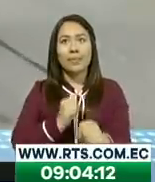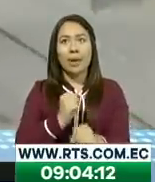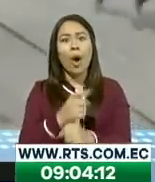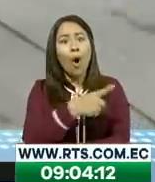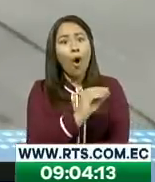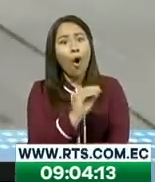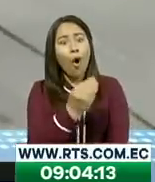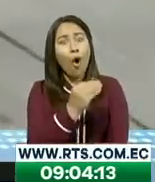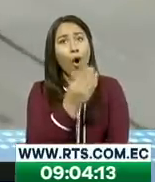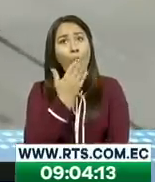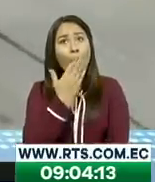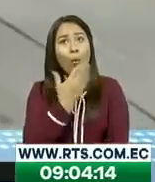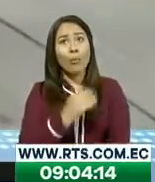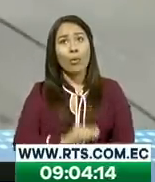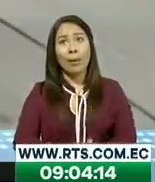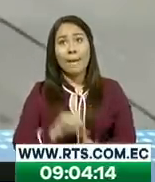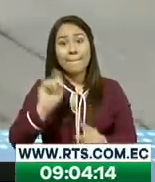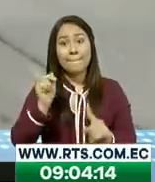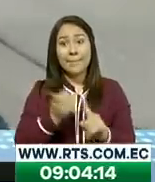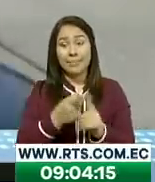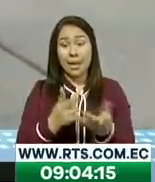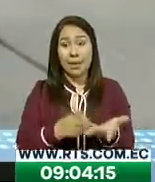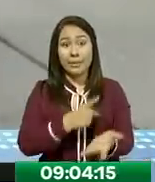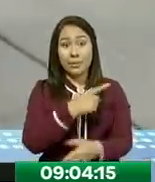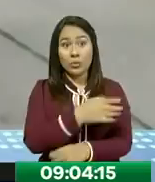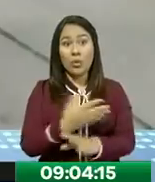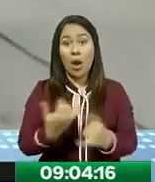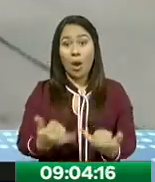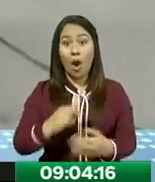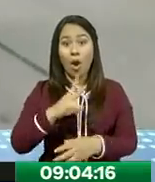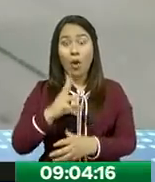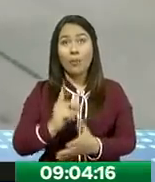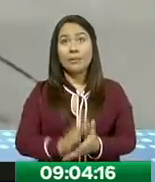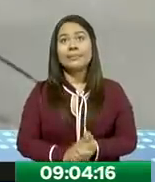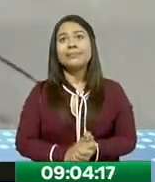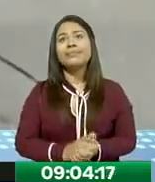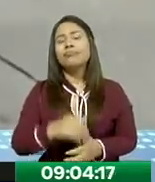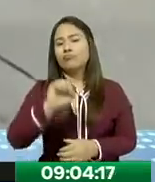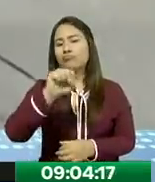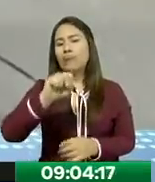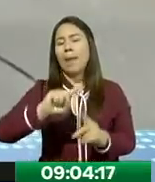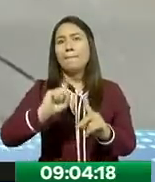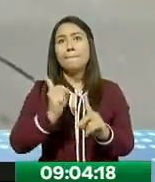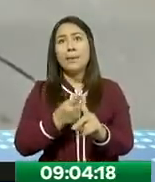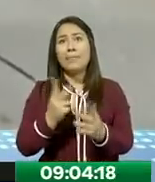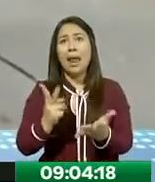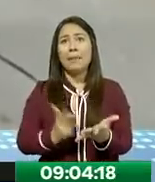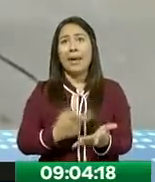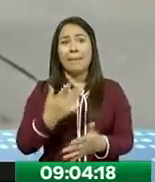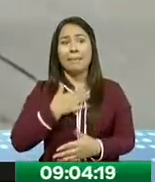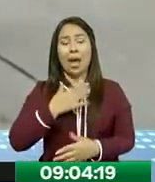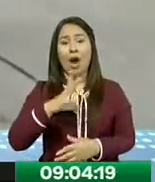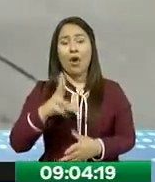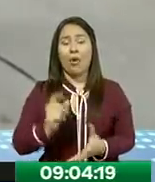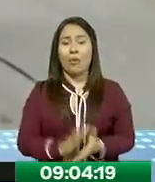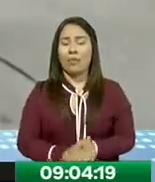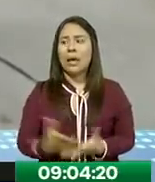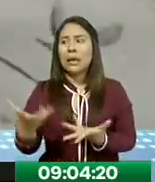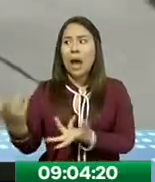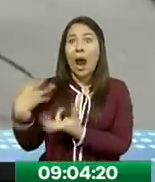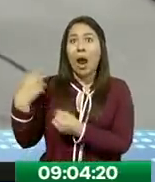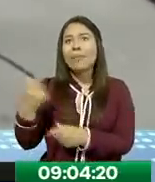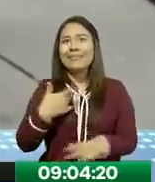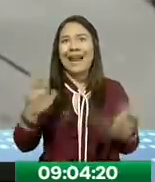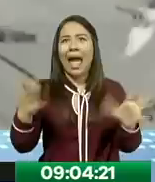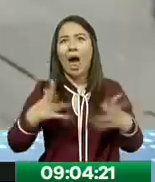bastante jovencita. ¿Es la primera vez que le toca enfrentarse a la delincuencia de esta forma? Sí, es la primera vez que me roban. O sea, que me intentan robar.